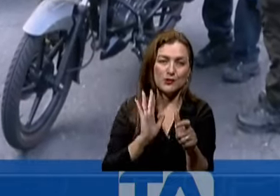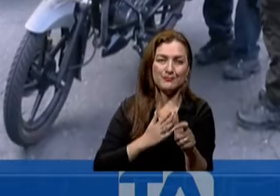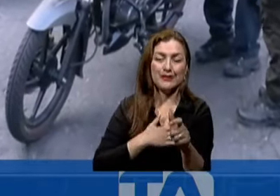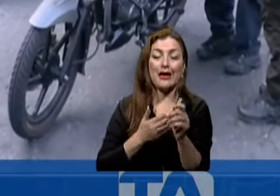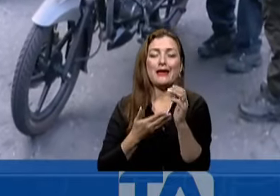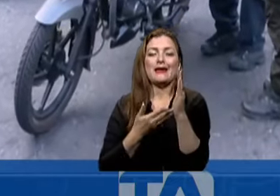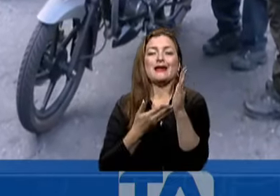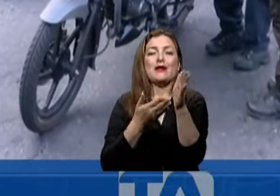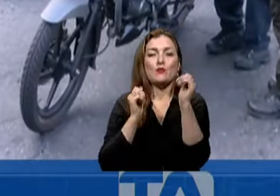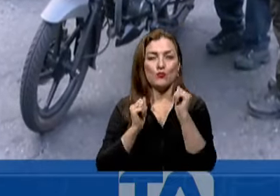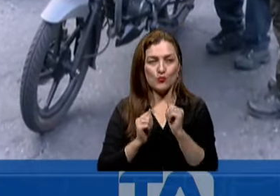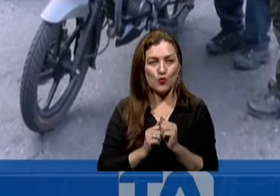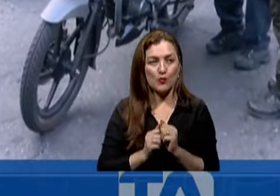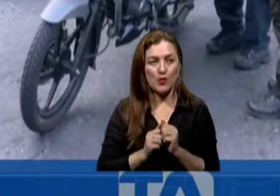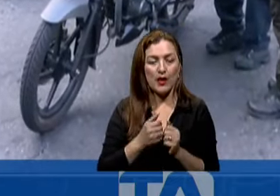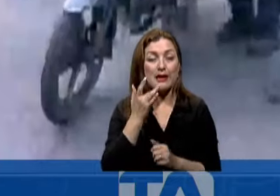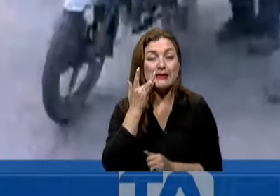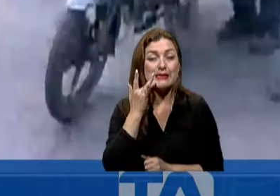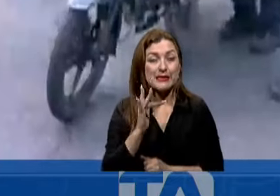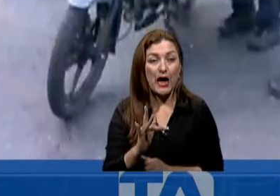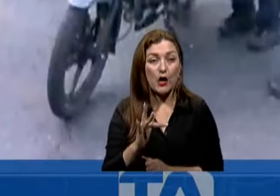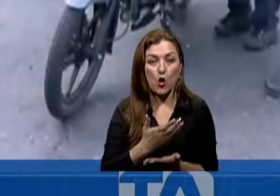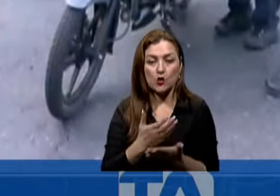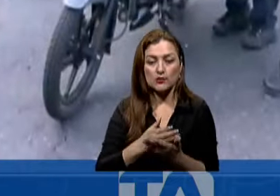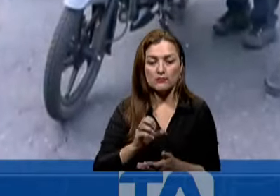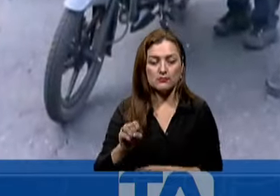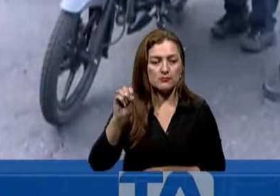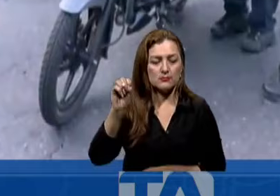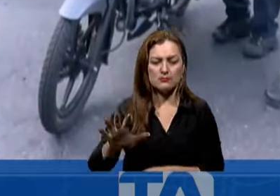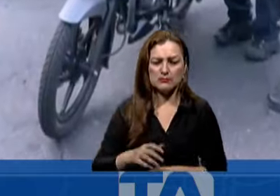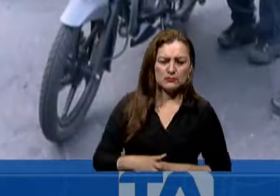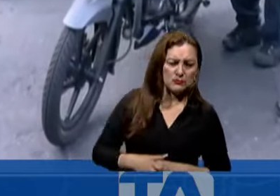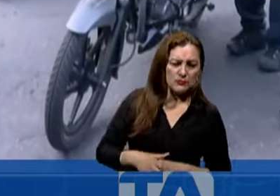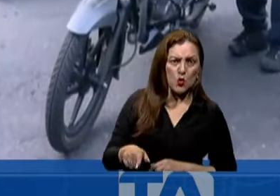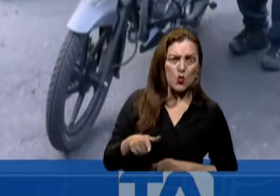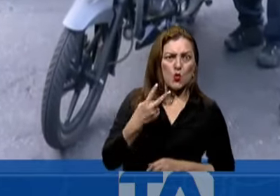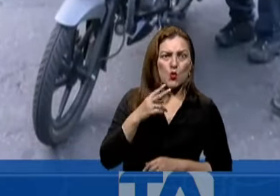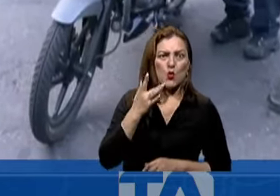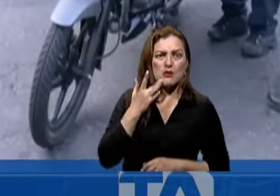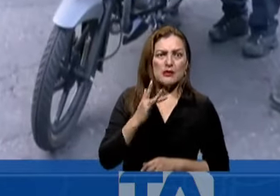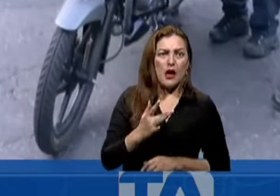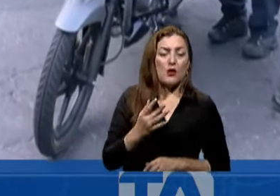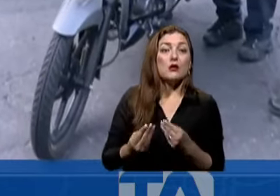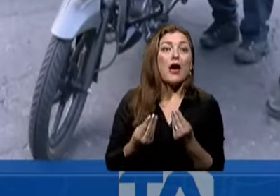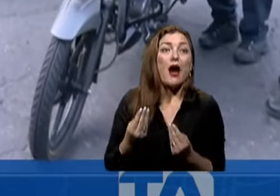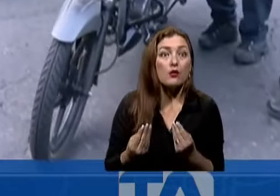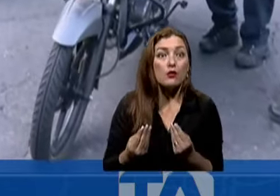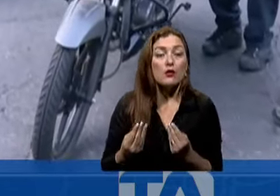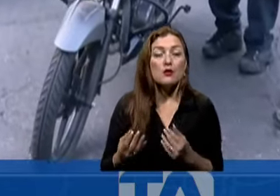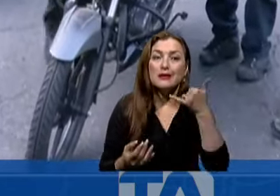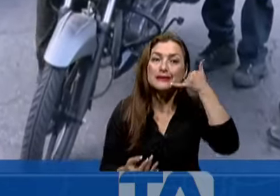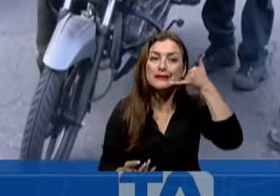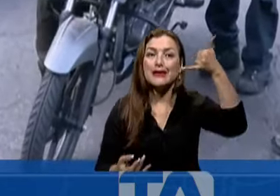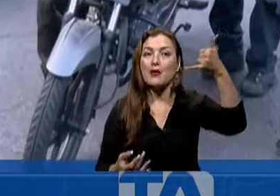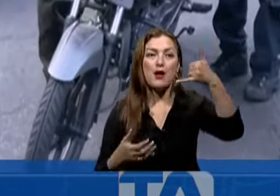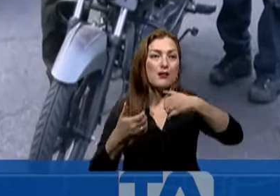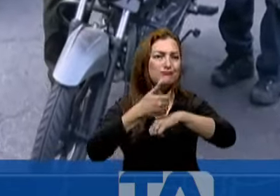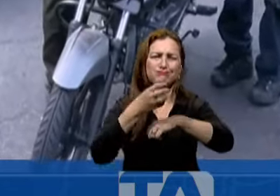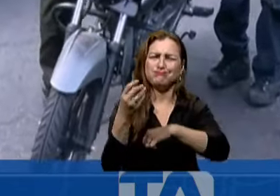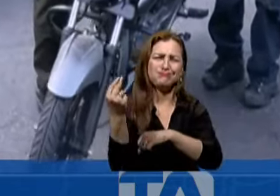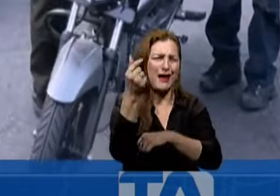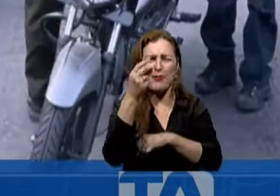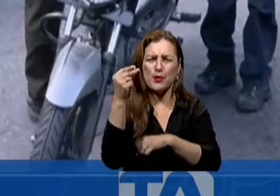haber algún objeto sospechoso abandonado en algún sitio, llamar de inmediato a las autoridades, en este caso al EQ911